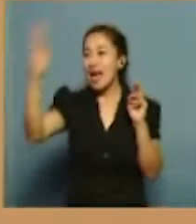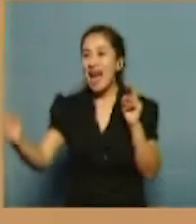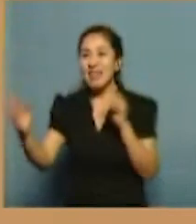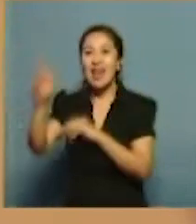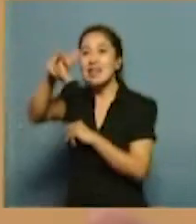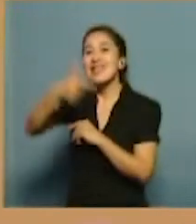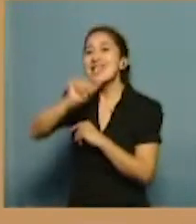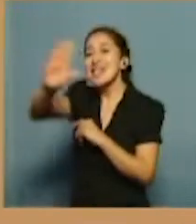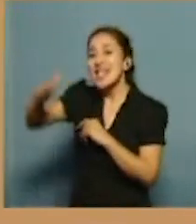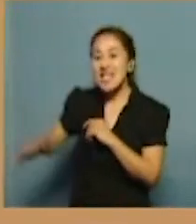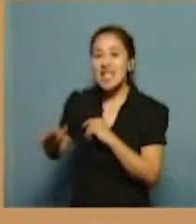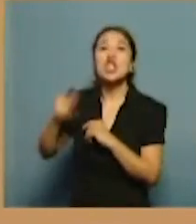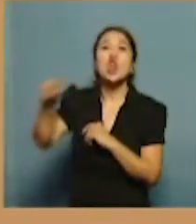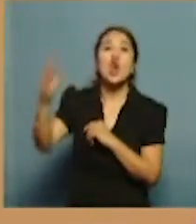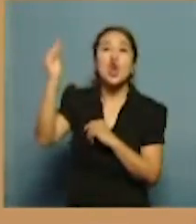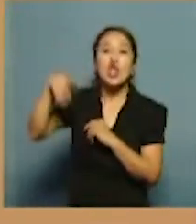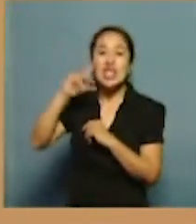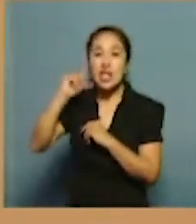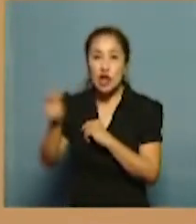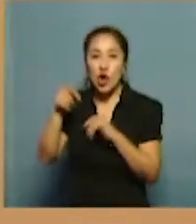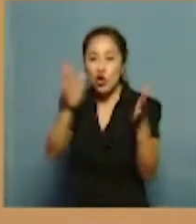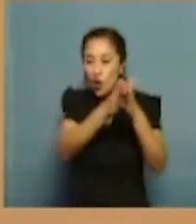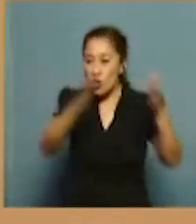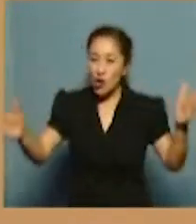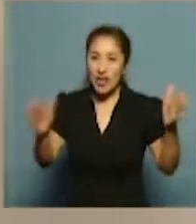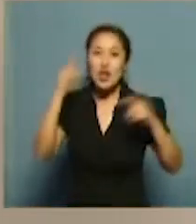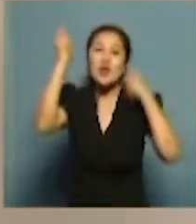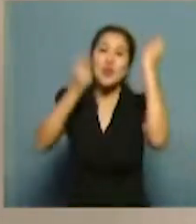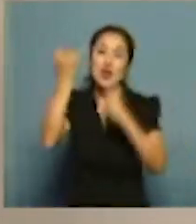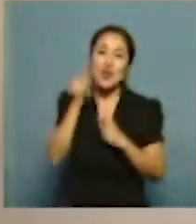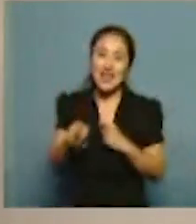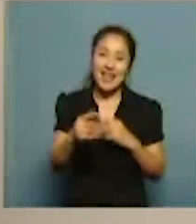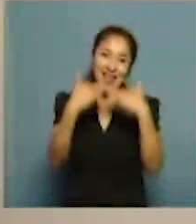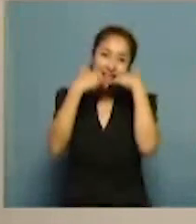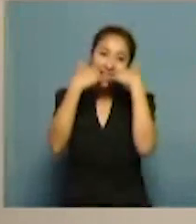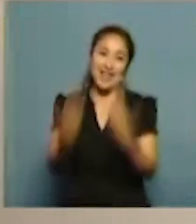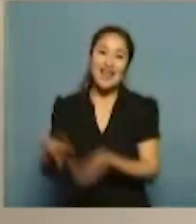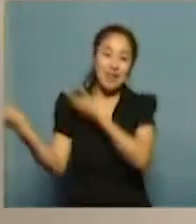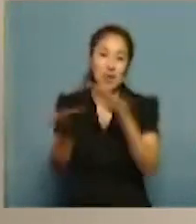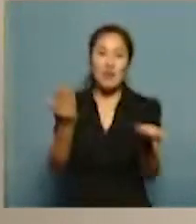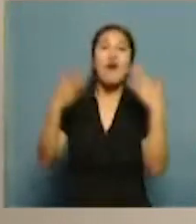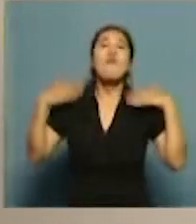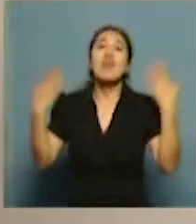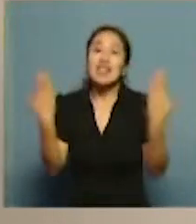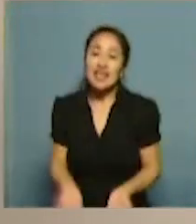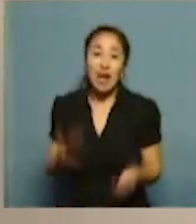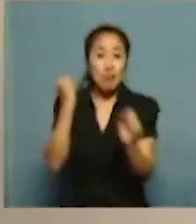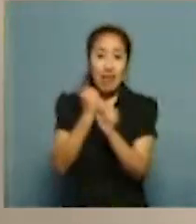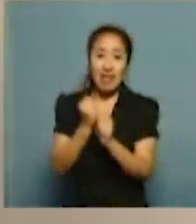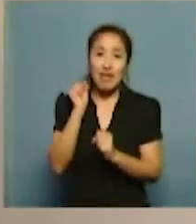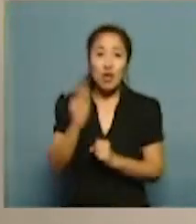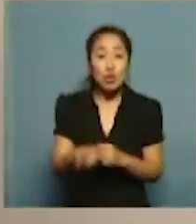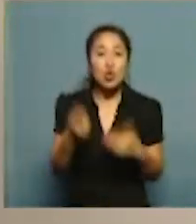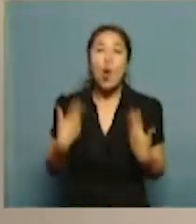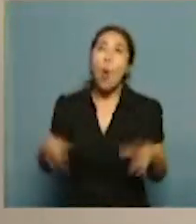y a la vera del río grande crecen los sueños joaquina guerrieri muchas gracias por haber venido felicitaciones por este trabajo y